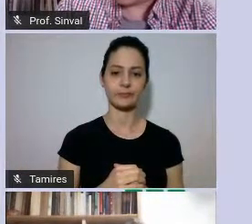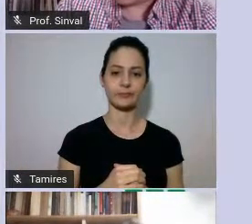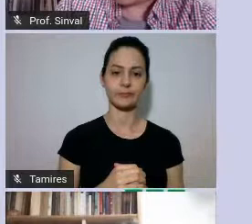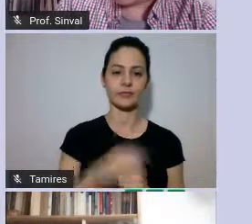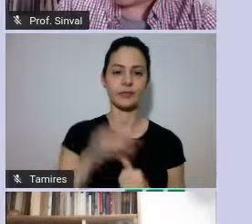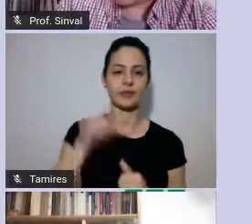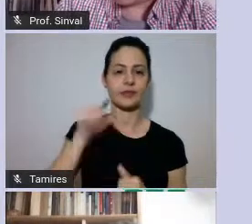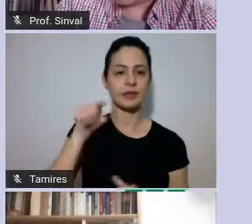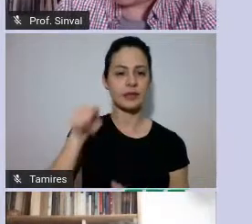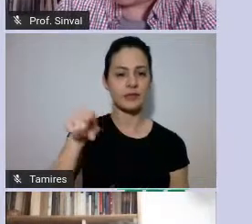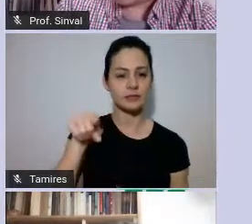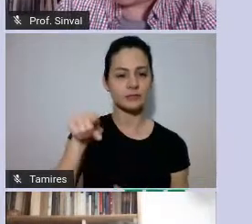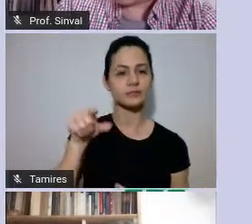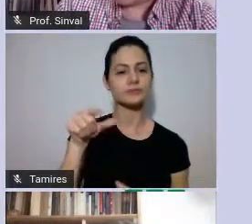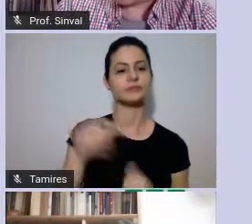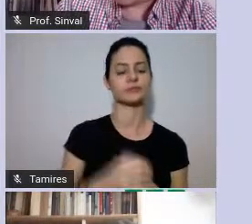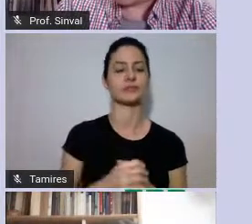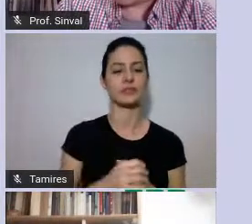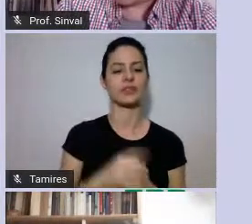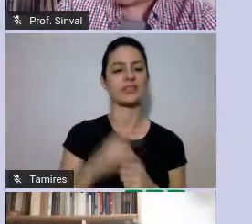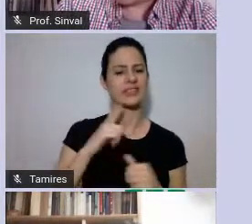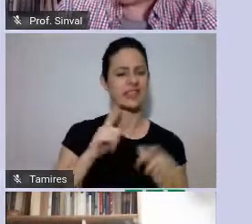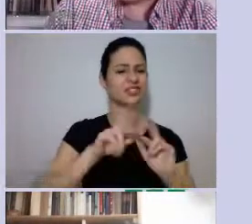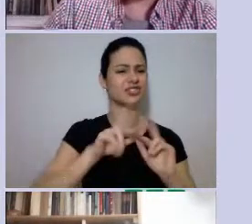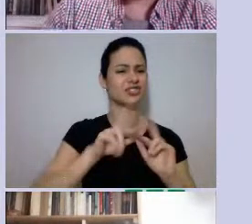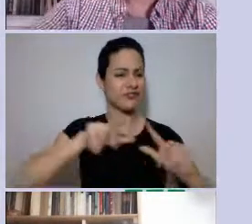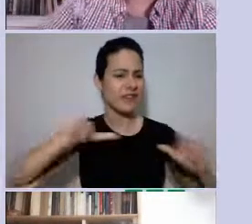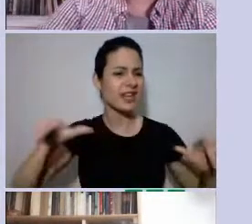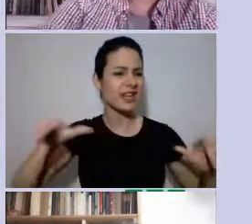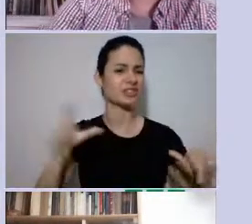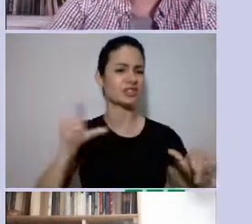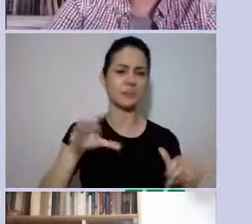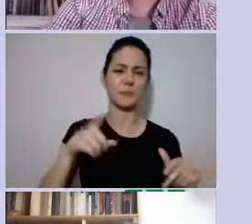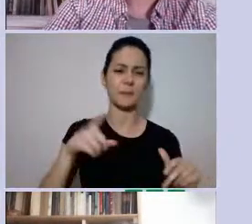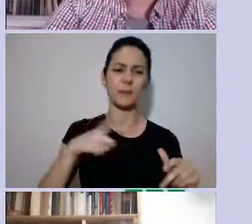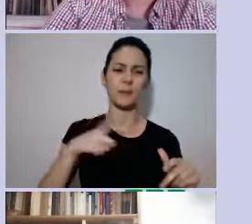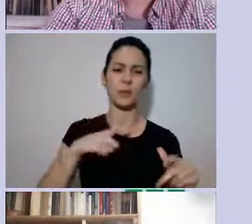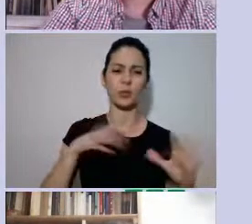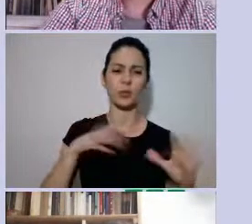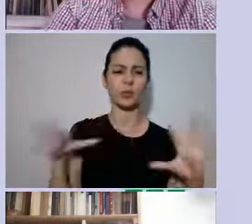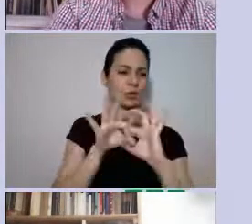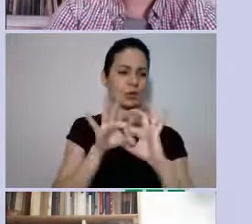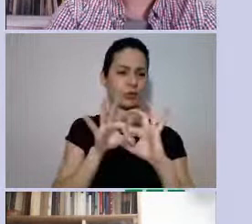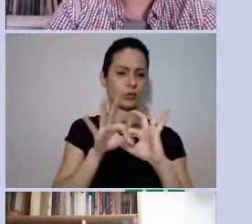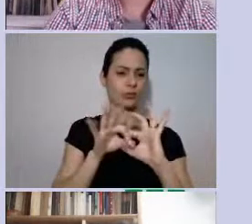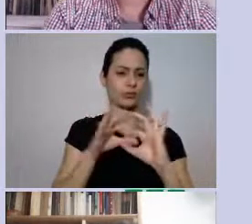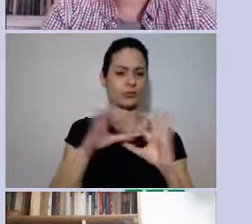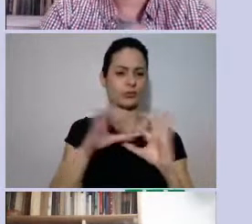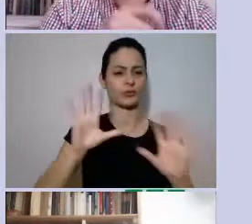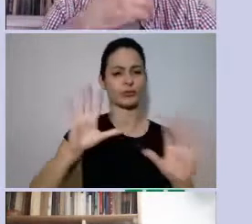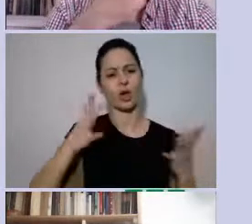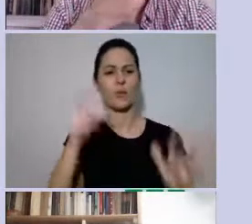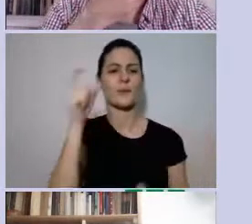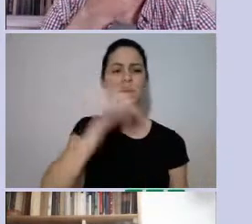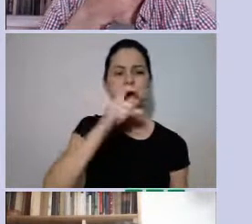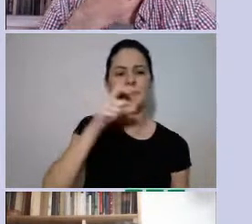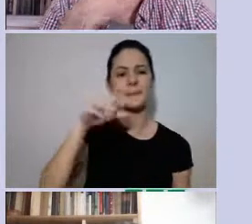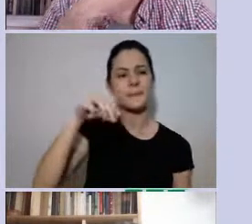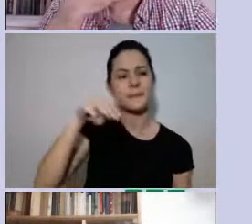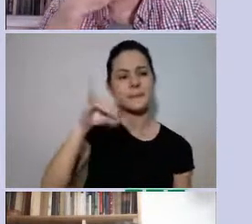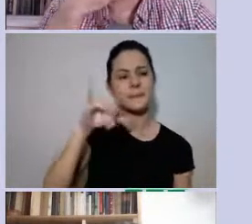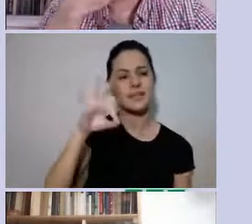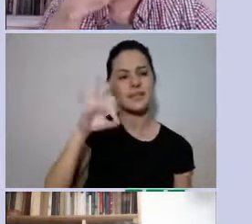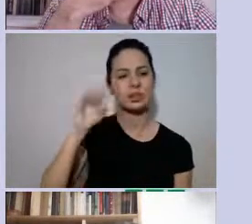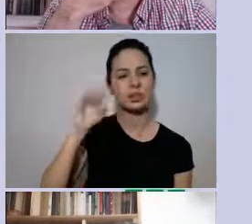Mayahuel, tiene diferentes tipos de vínculos. En alguno de los mitos que refieren a su origen se dice que